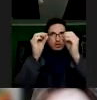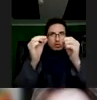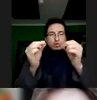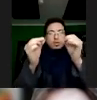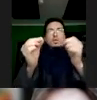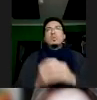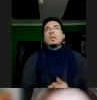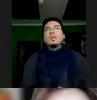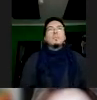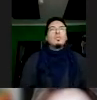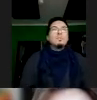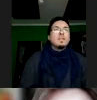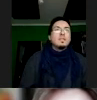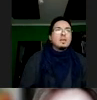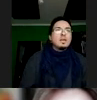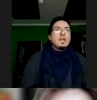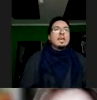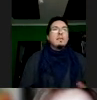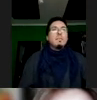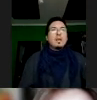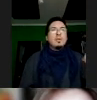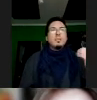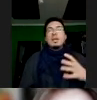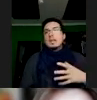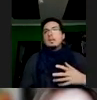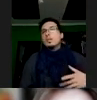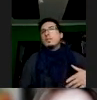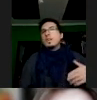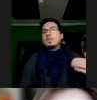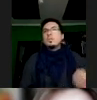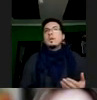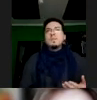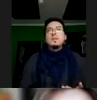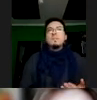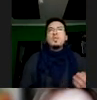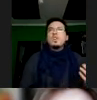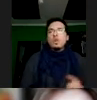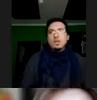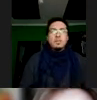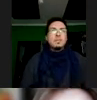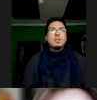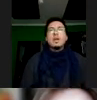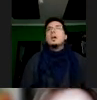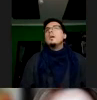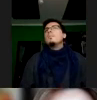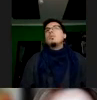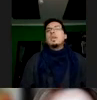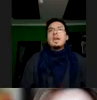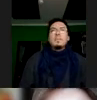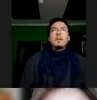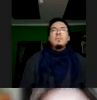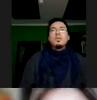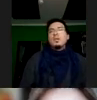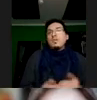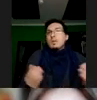planos que son constructivos, como el que están viendo en pantalla, el plano de planta, chiquillos, viene a ser como una especie de plano de corte, ¿ya? ¿Por